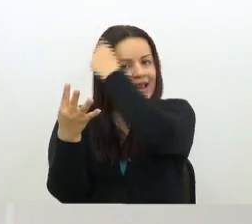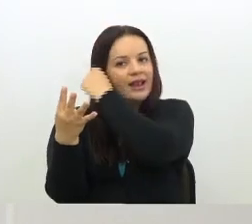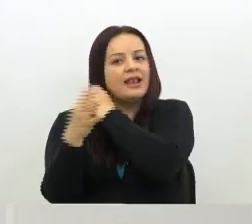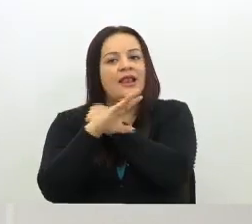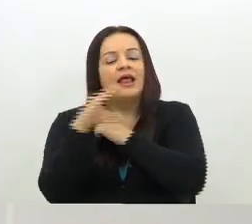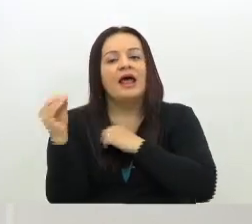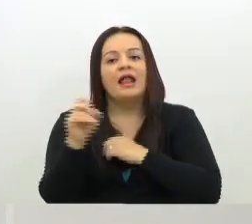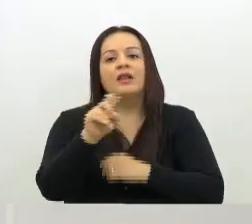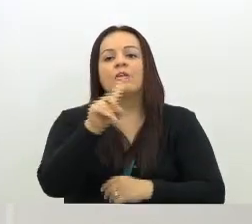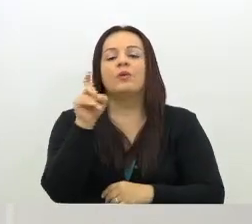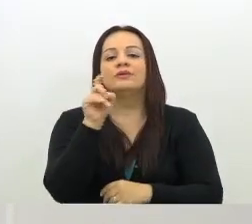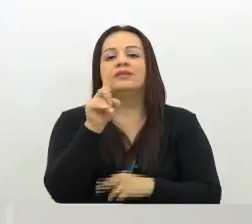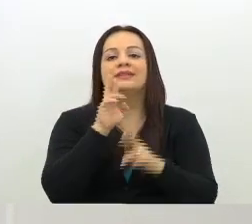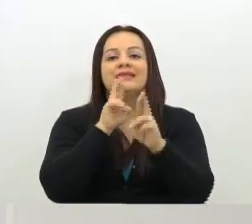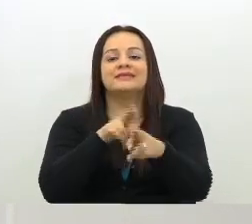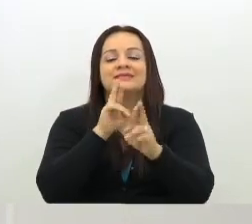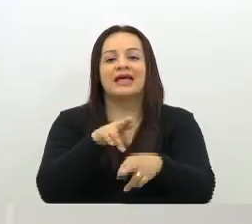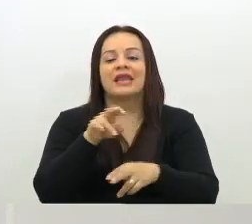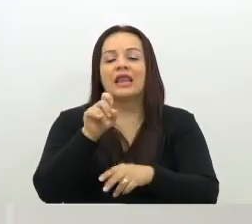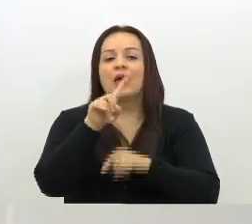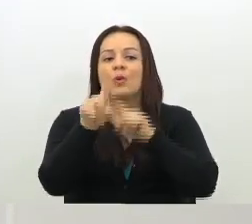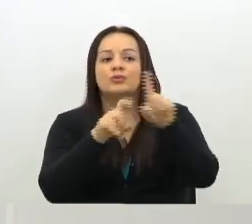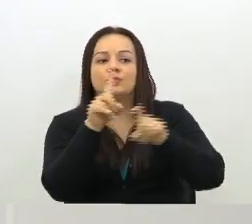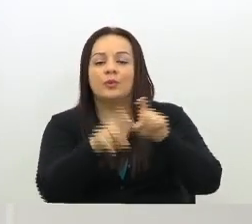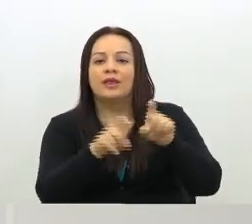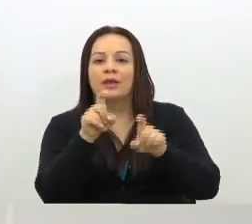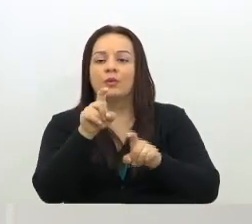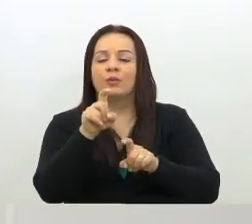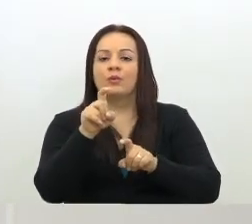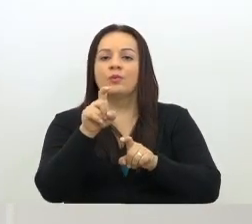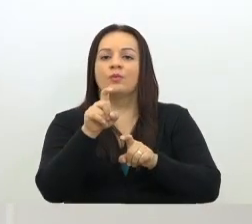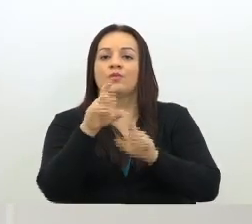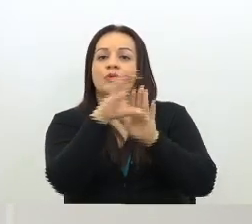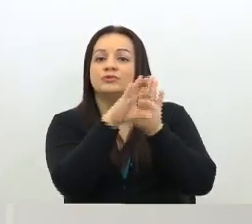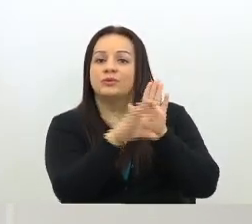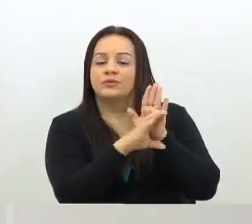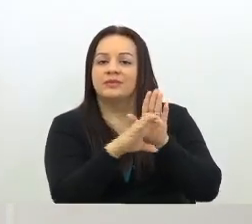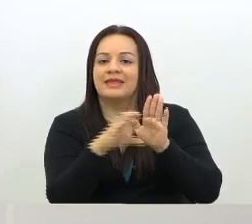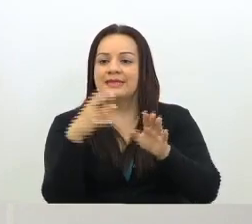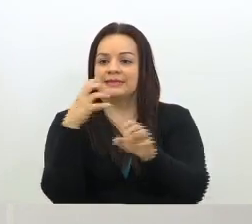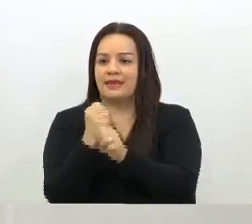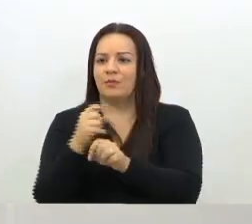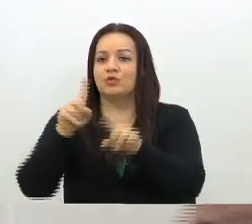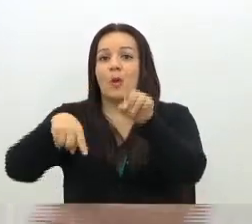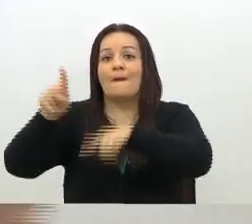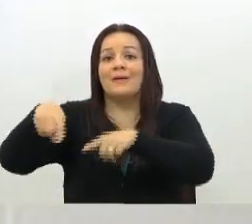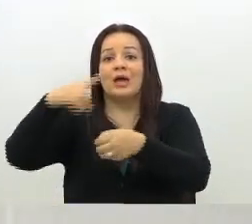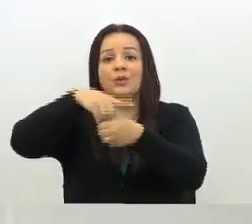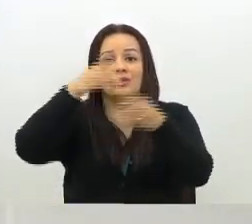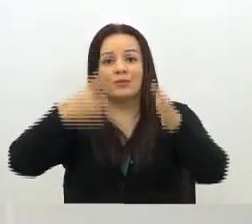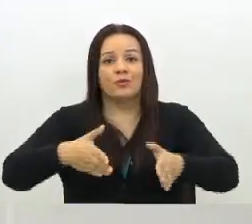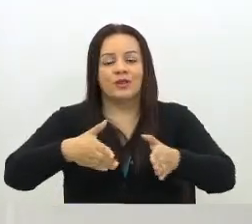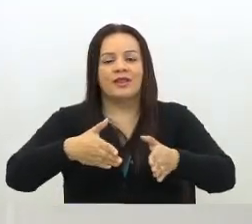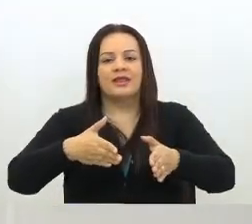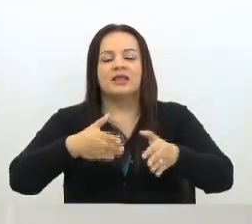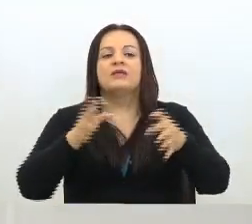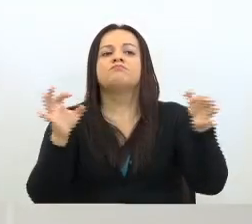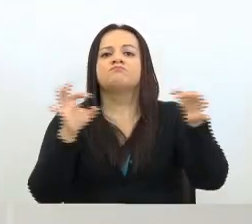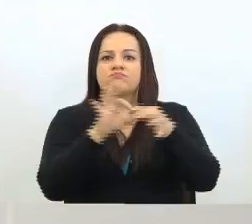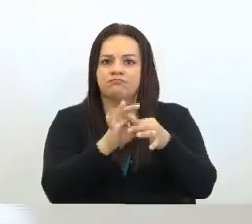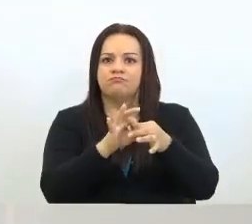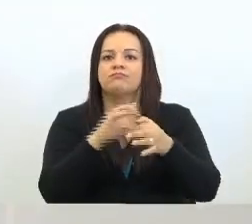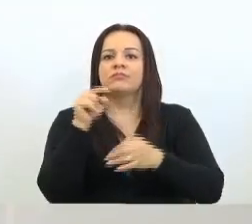la consulta de constitucionalidad que le hicimos varios diputados, coincide plenamente en que la